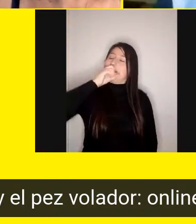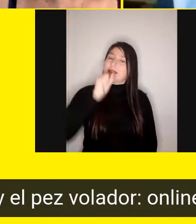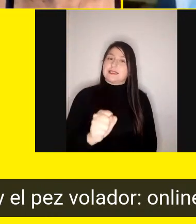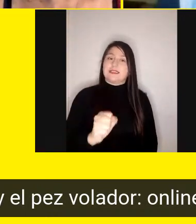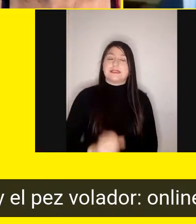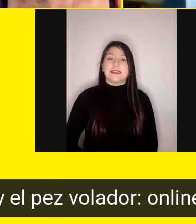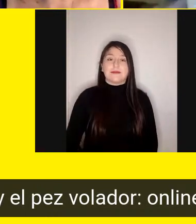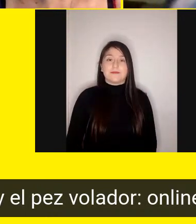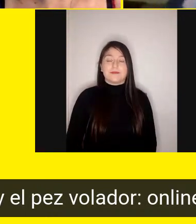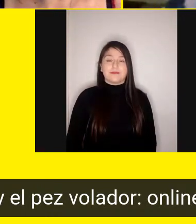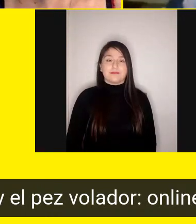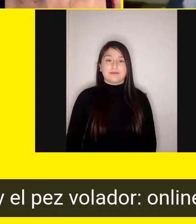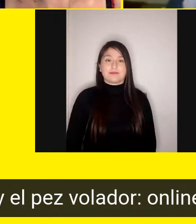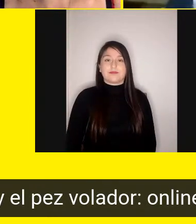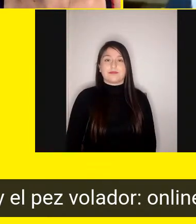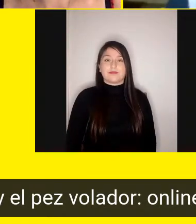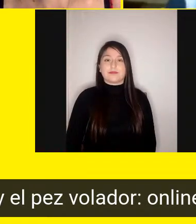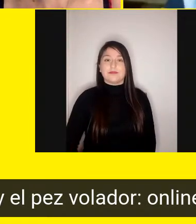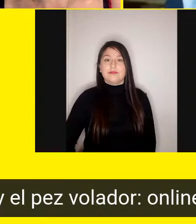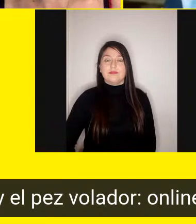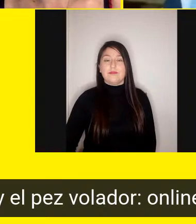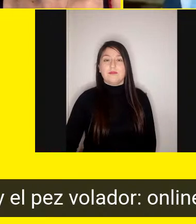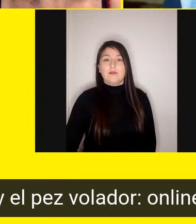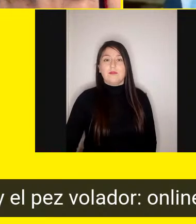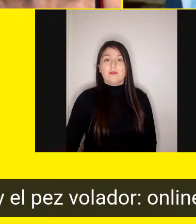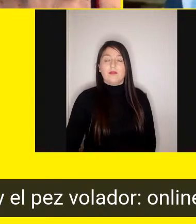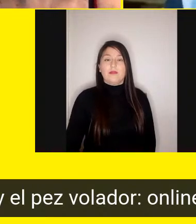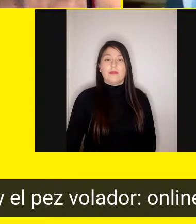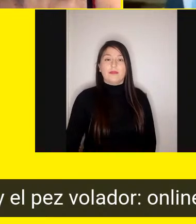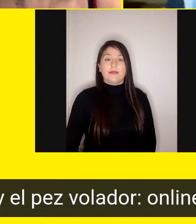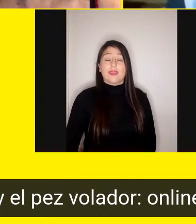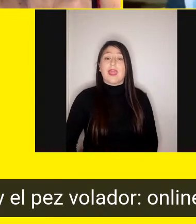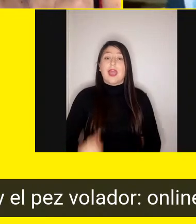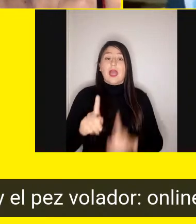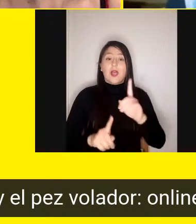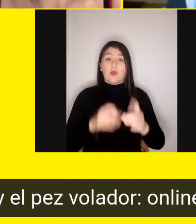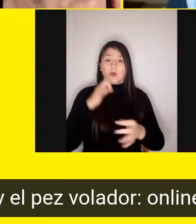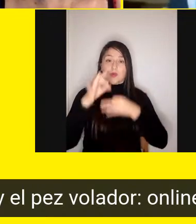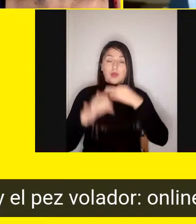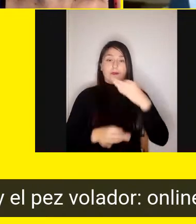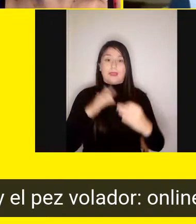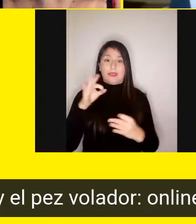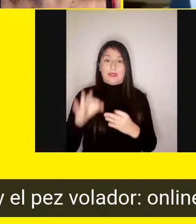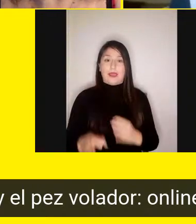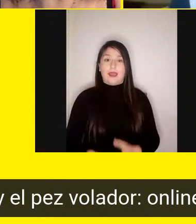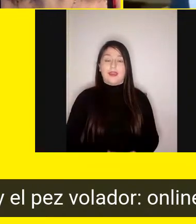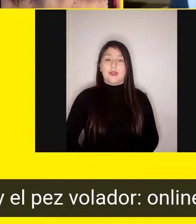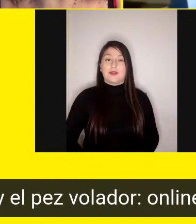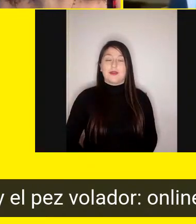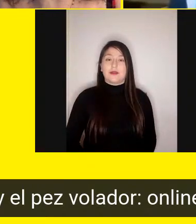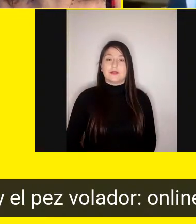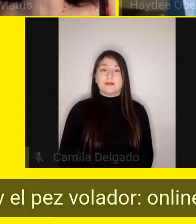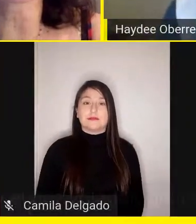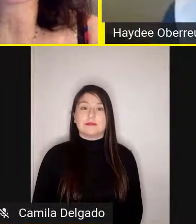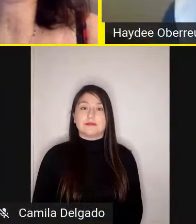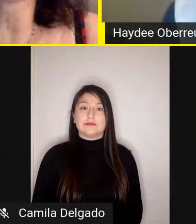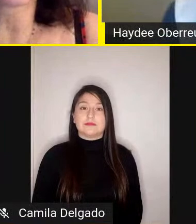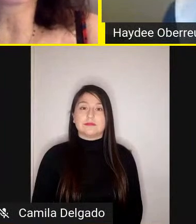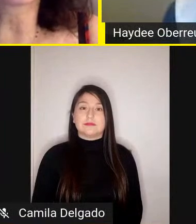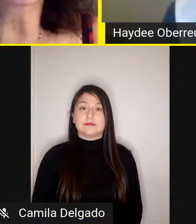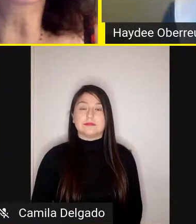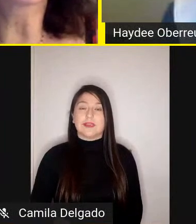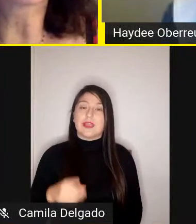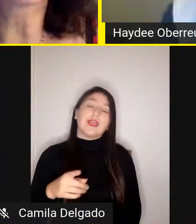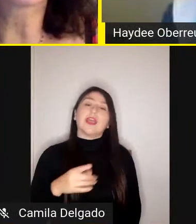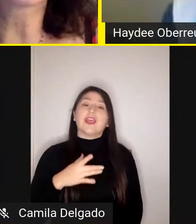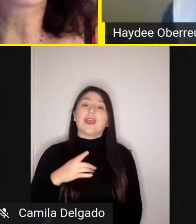vamos. ¿Les estimula algún comentario lo que han dicho? Lo que quería comentar antes,